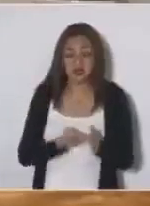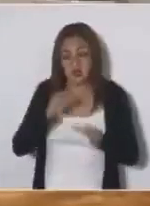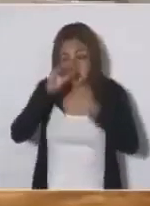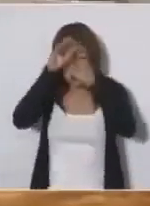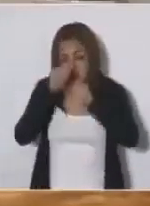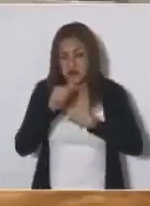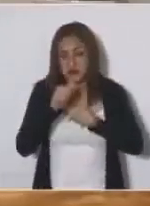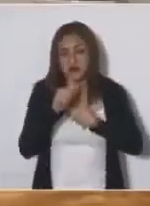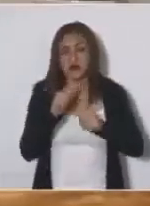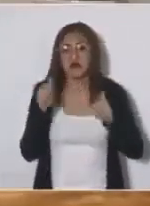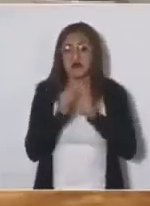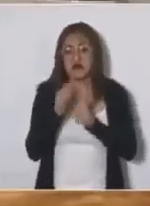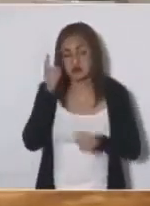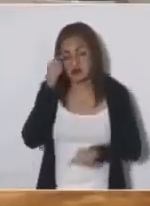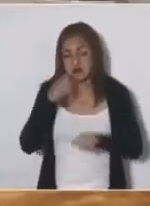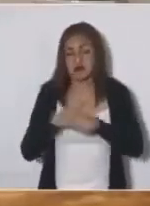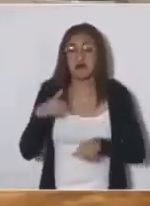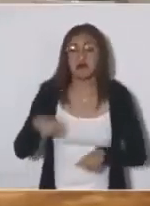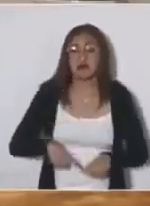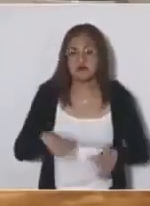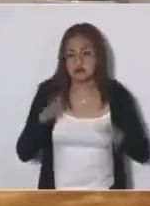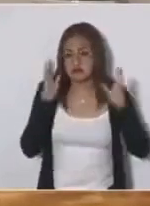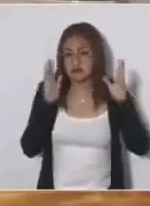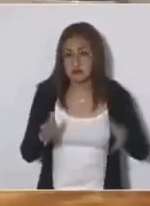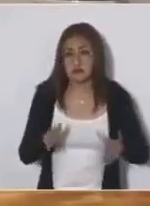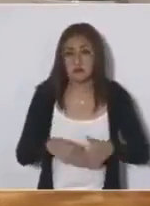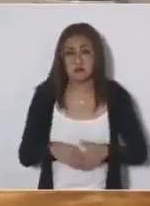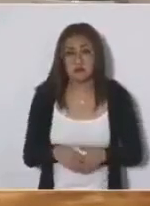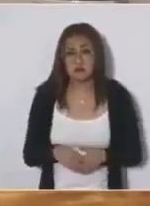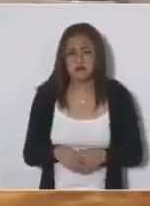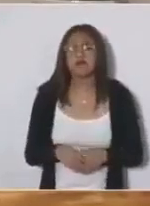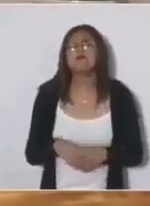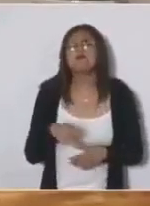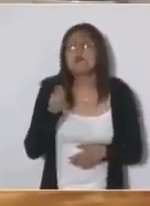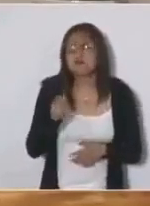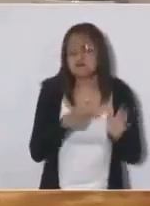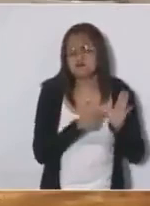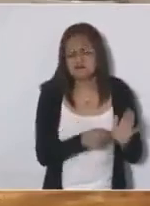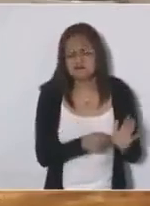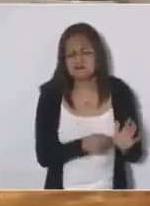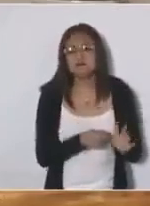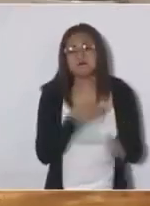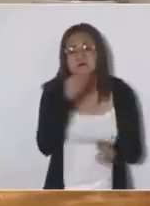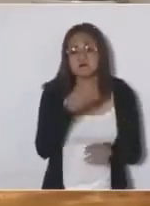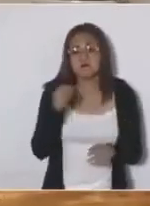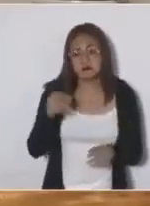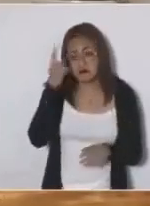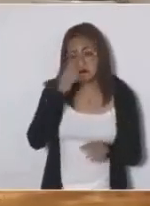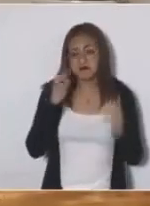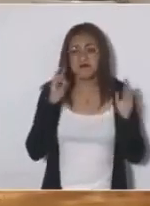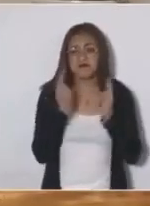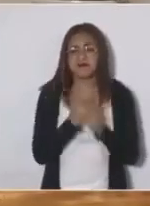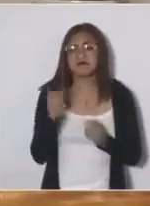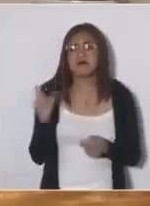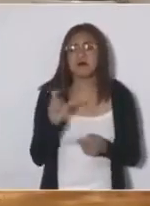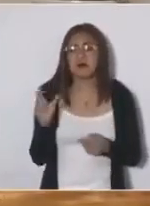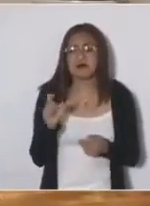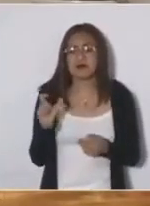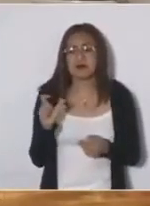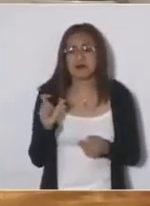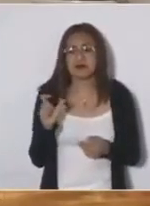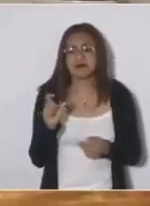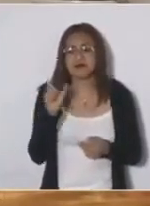convenio con la dirección de gobierno en donde se estableció como fecha para reunión Cuando